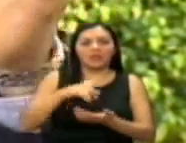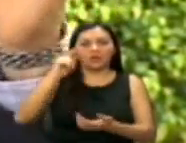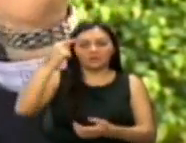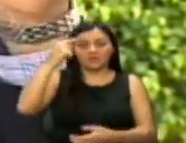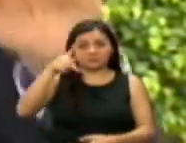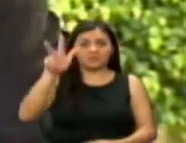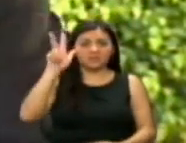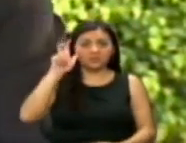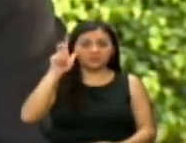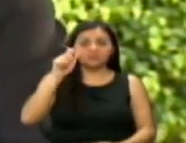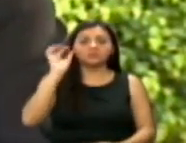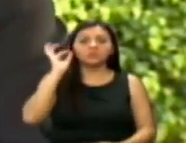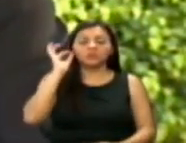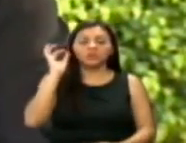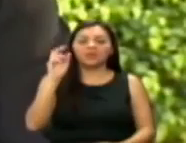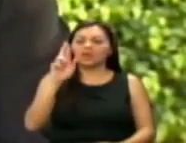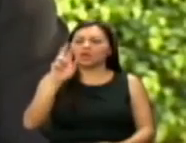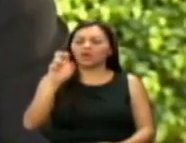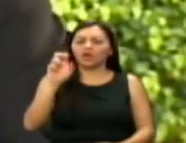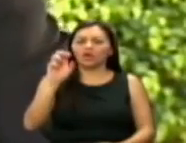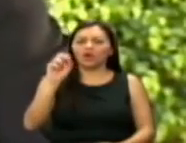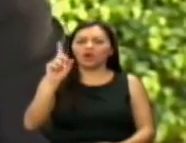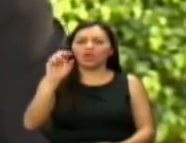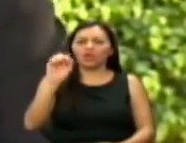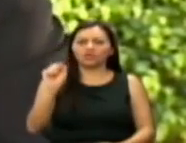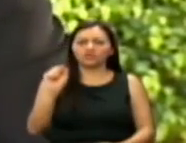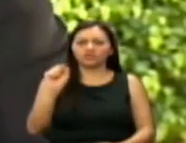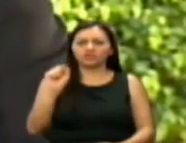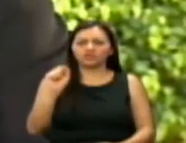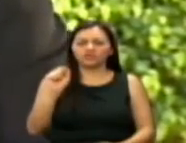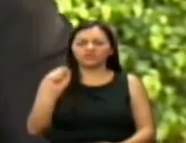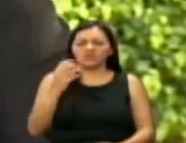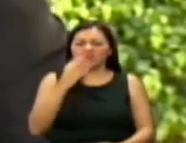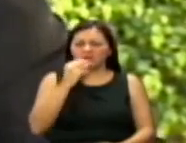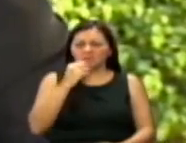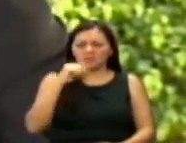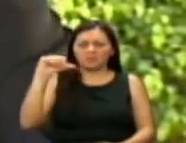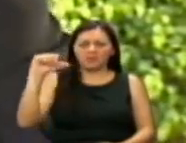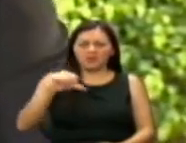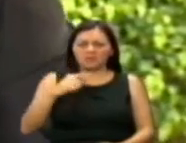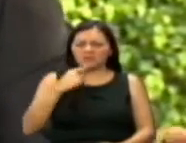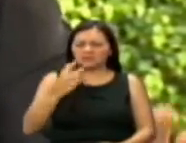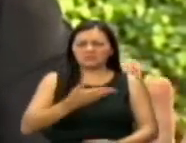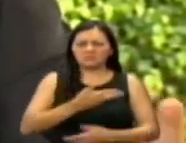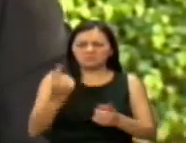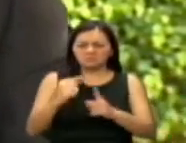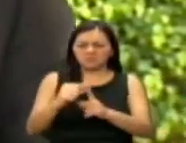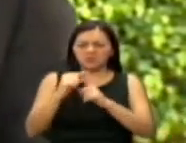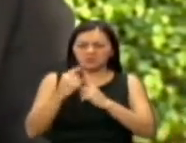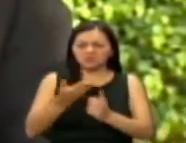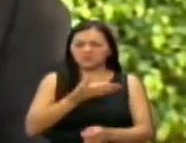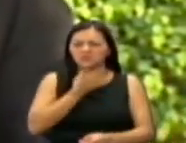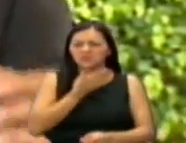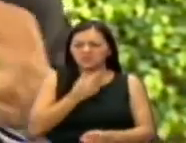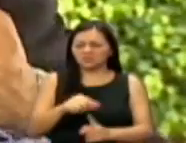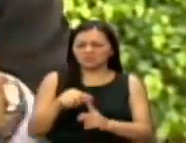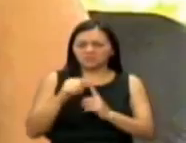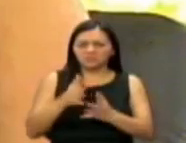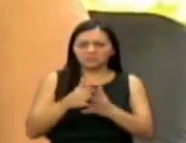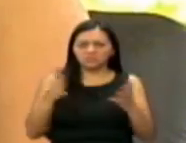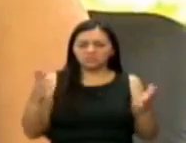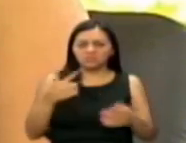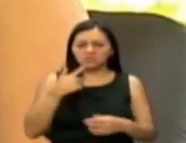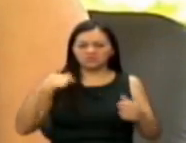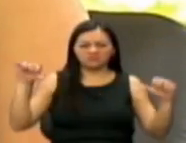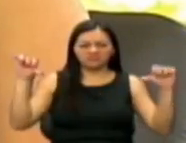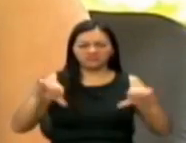la grabación de esta señora Marta Roldós con el lenguaje tan soez, ¿no? Ojalá que ella se caiga este hijo de tal porque ya quiero irme de vacaciones a las playas. Eso es